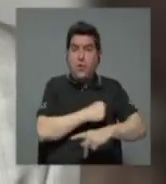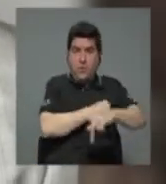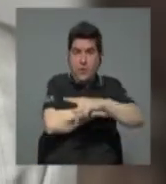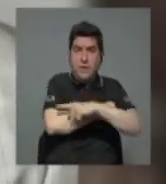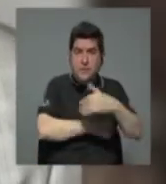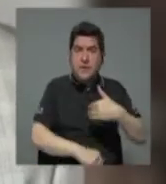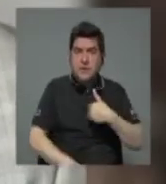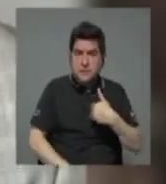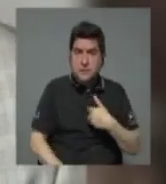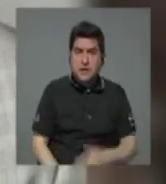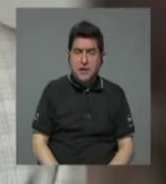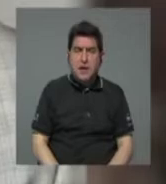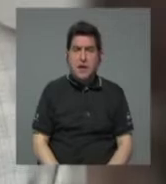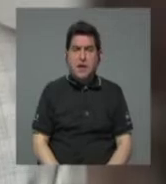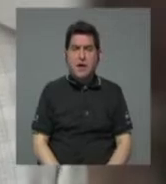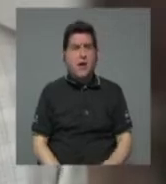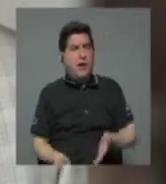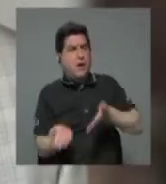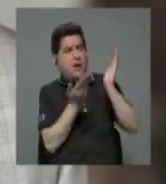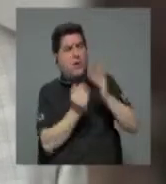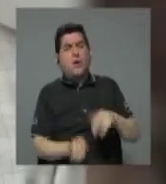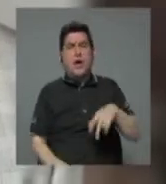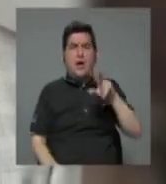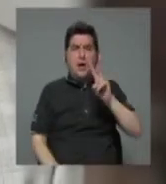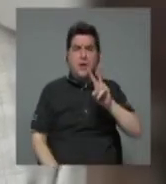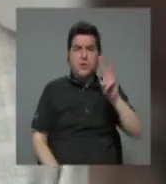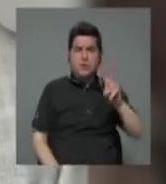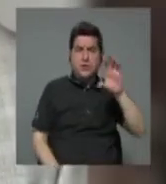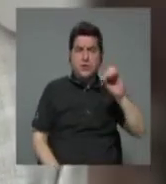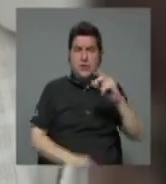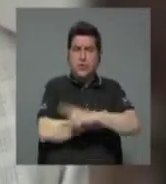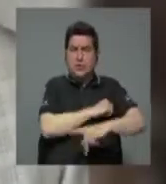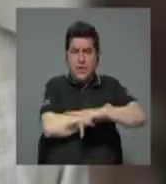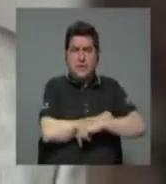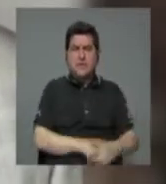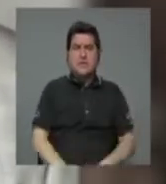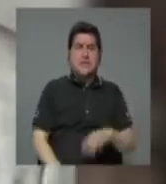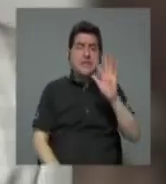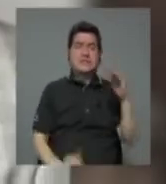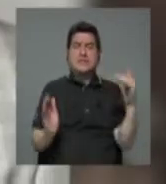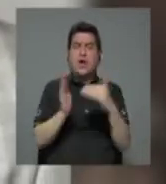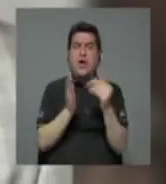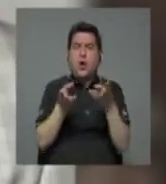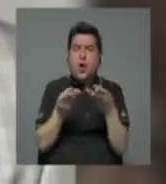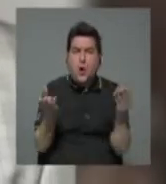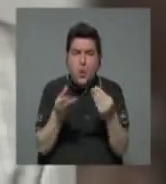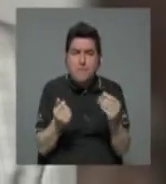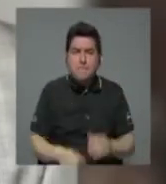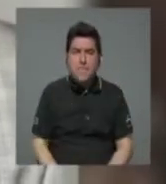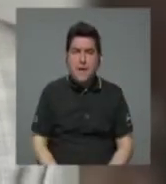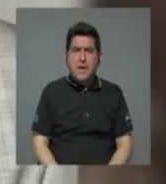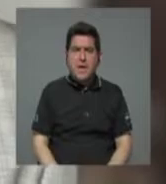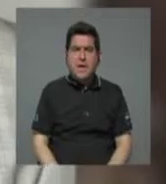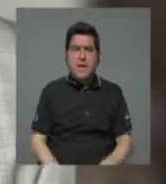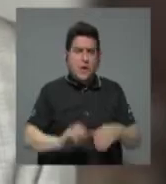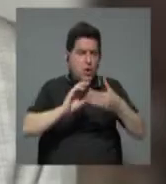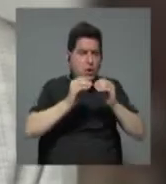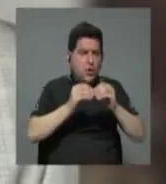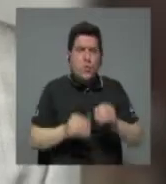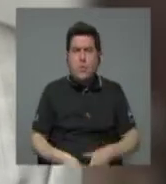tiene exportaciones a más de 220 países con más de 5.000 productos y con un volumen de